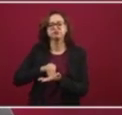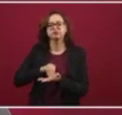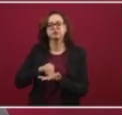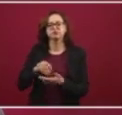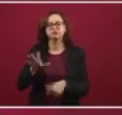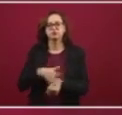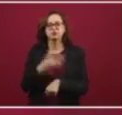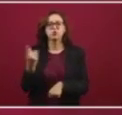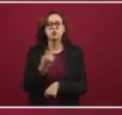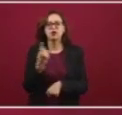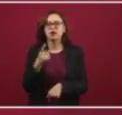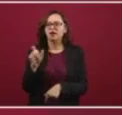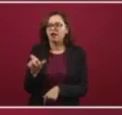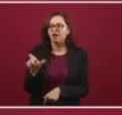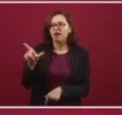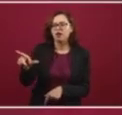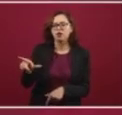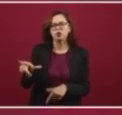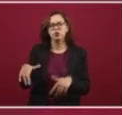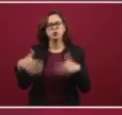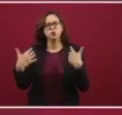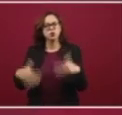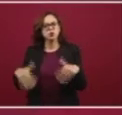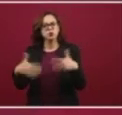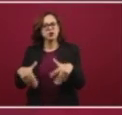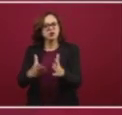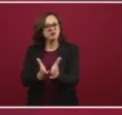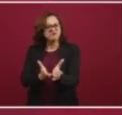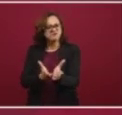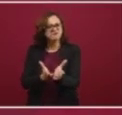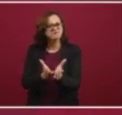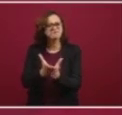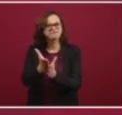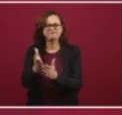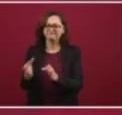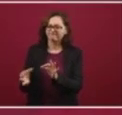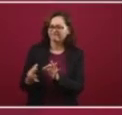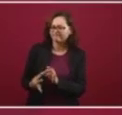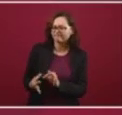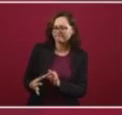su rectitud, su perseverancia,